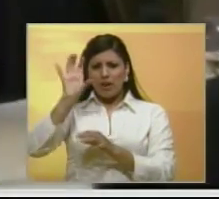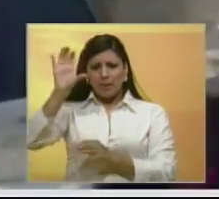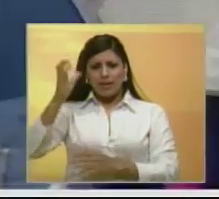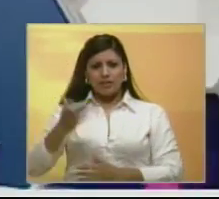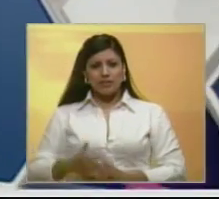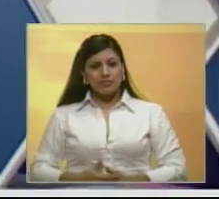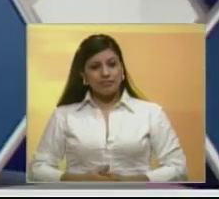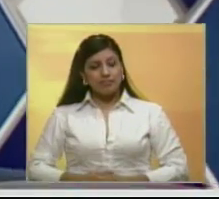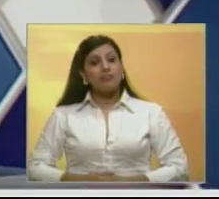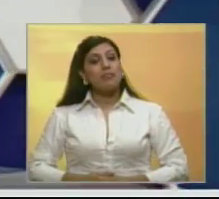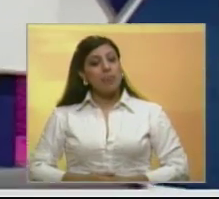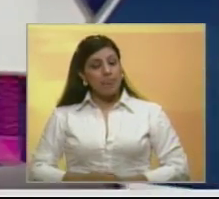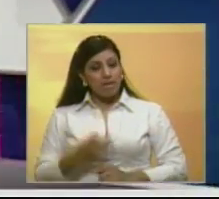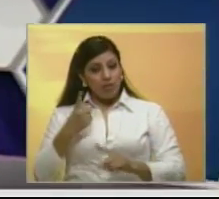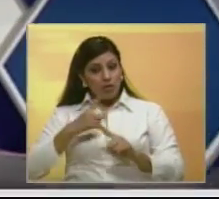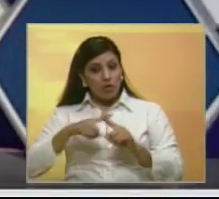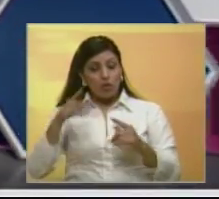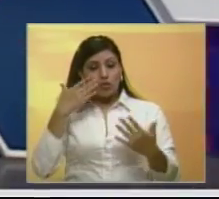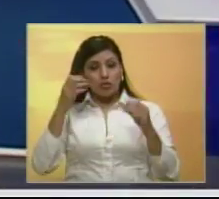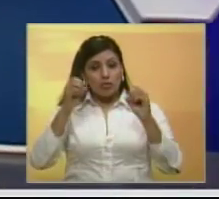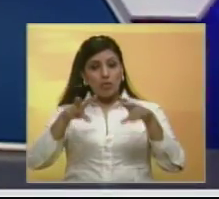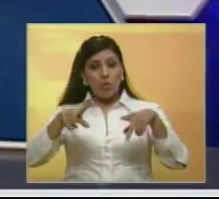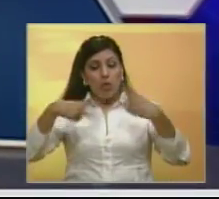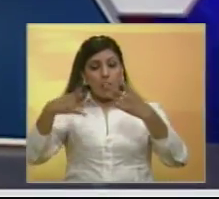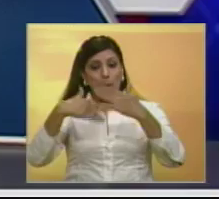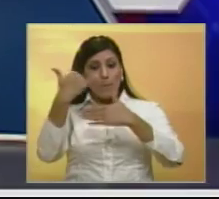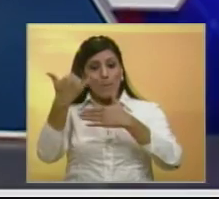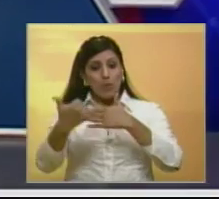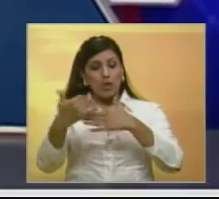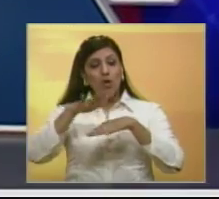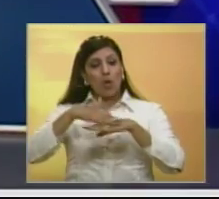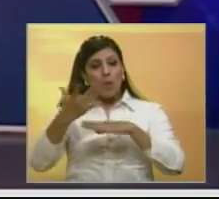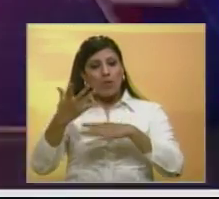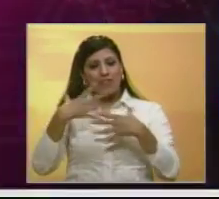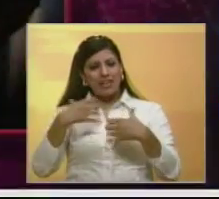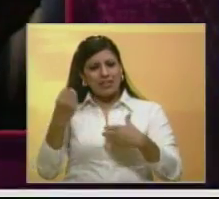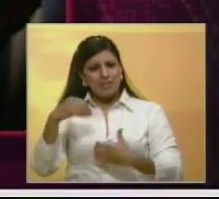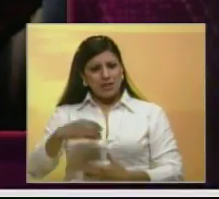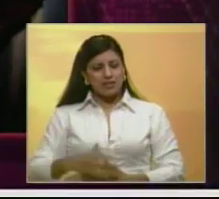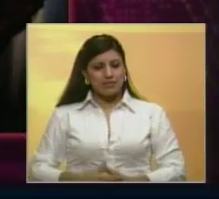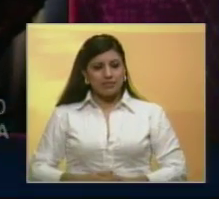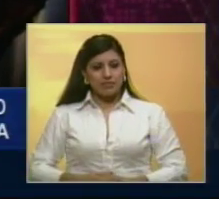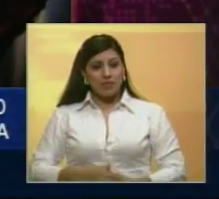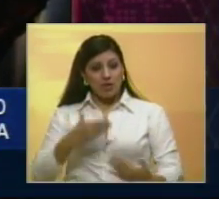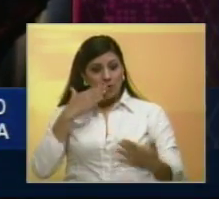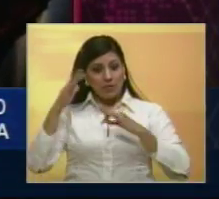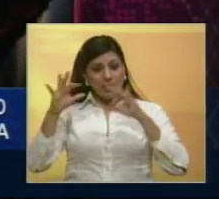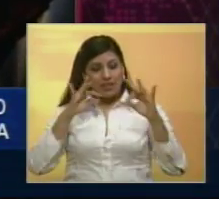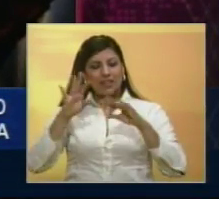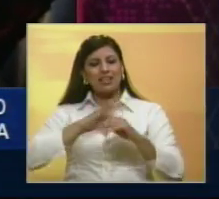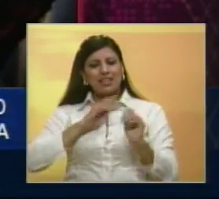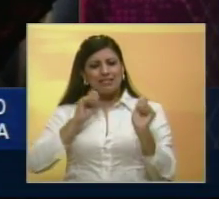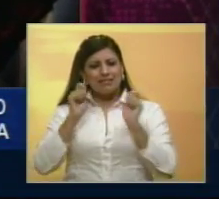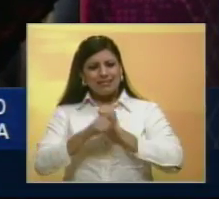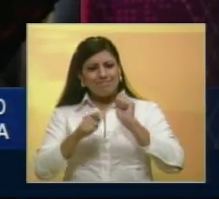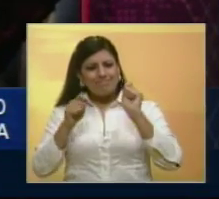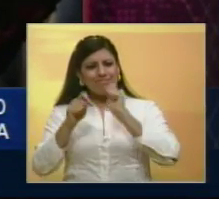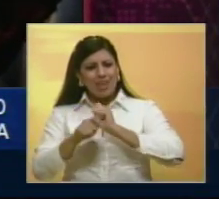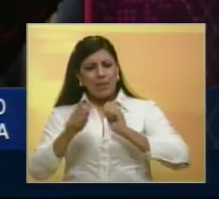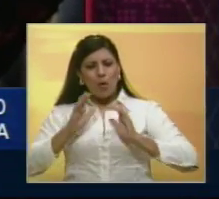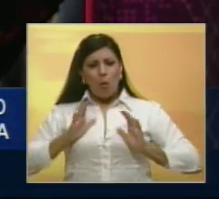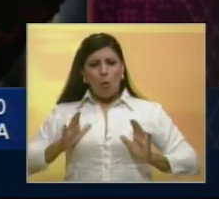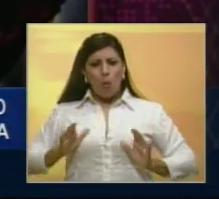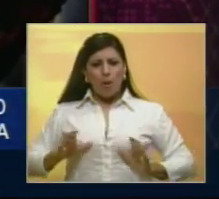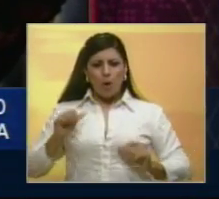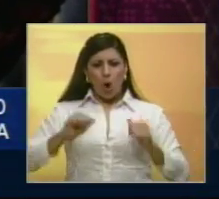país. Christian Bale abandonó su nuevo proyecto por razones de salud. El actor solía modificar radicalmente su cuerpo